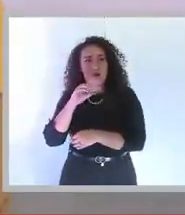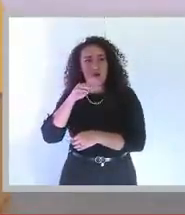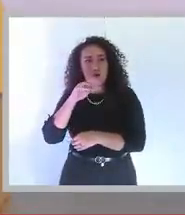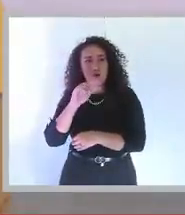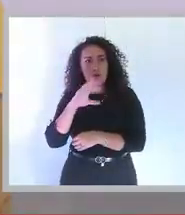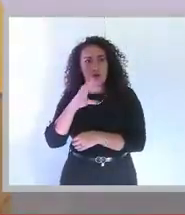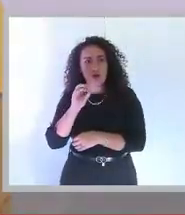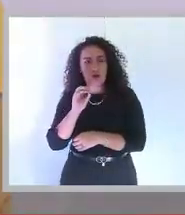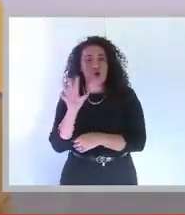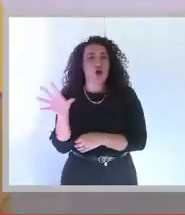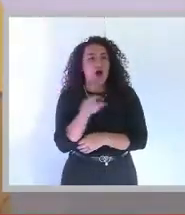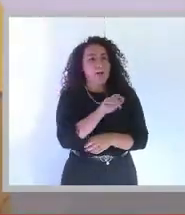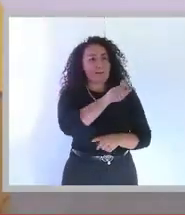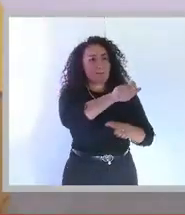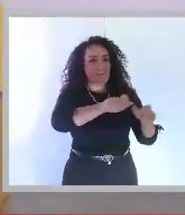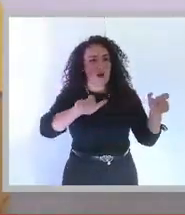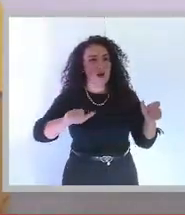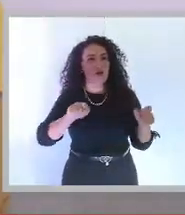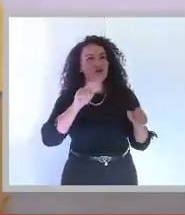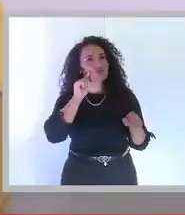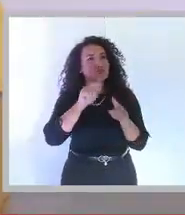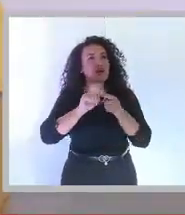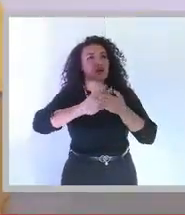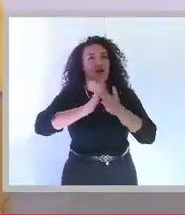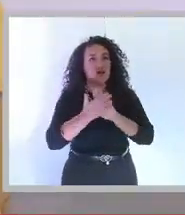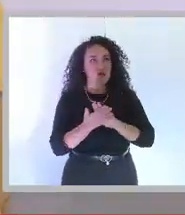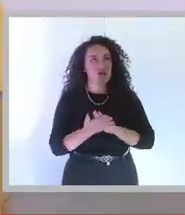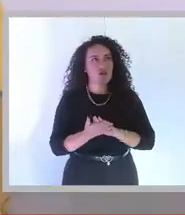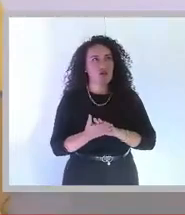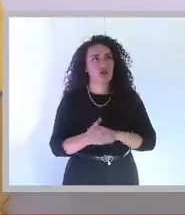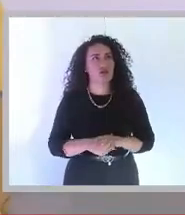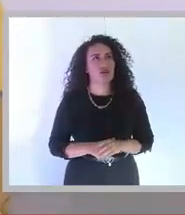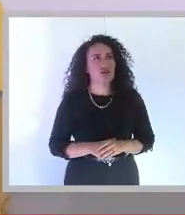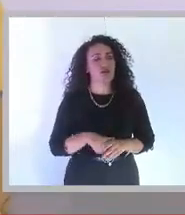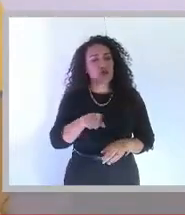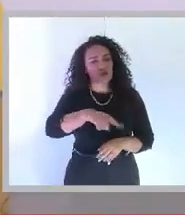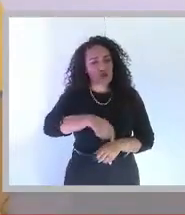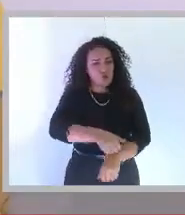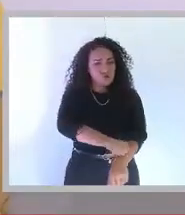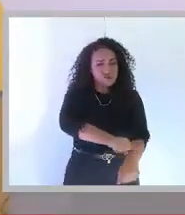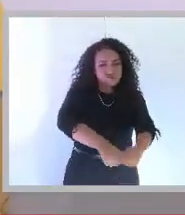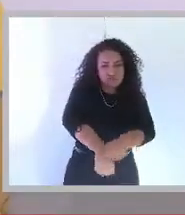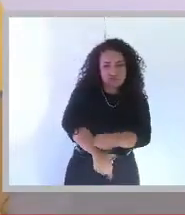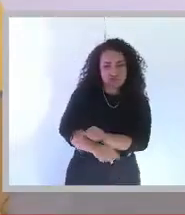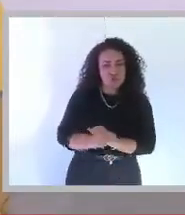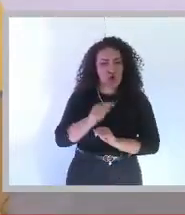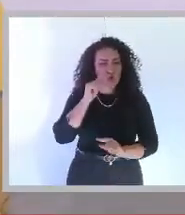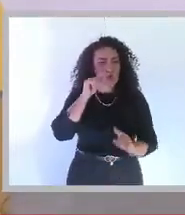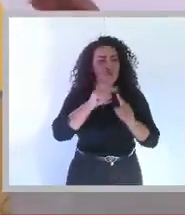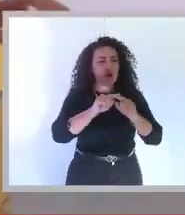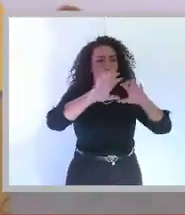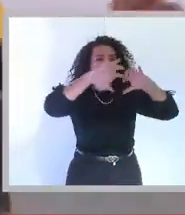los artesanos y artesanas de la paz que han hecho la gran apuesta para construir un mundo